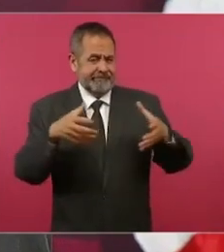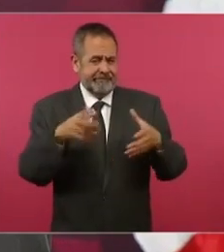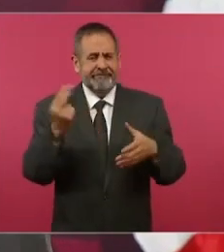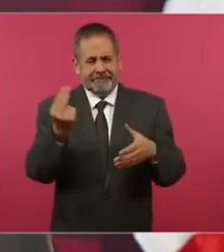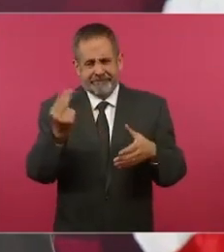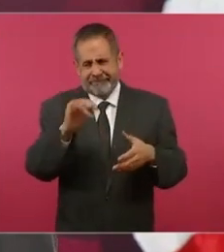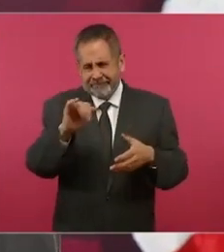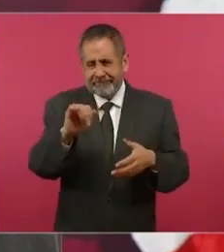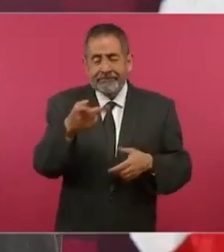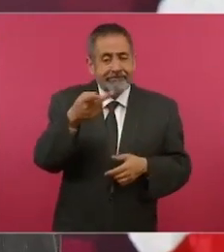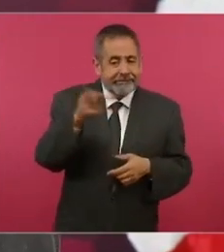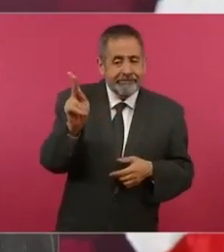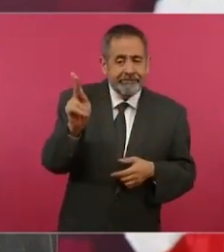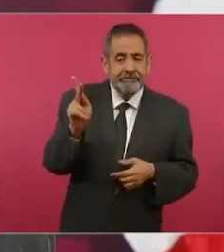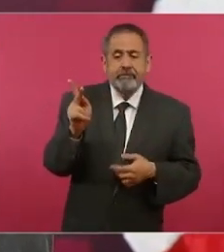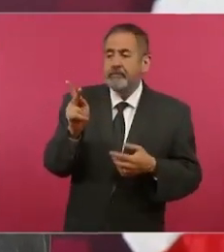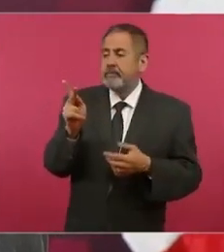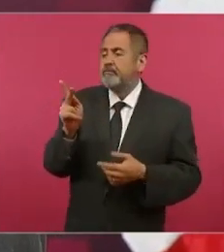pero